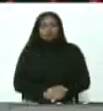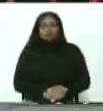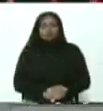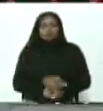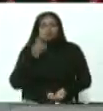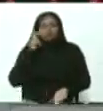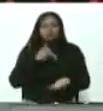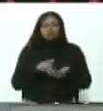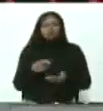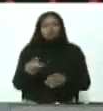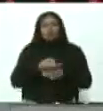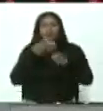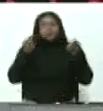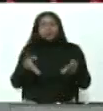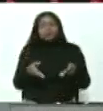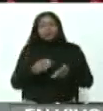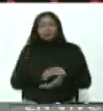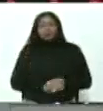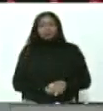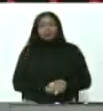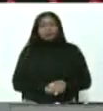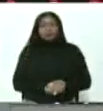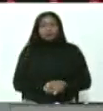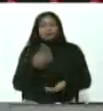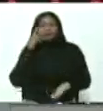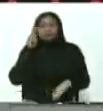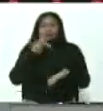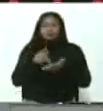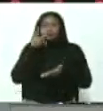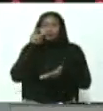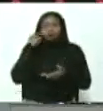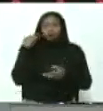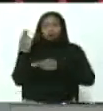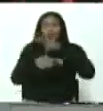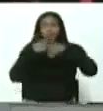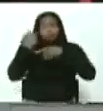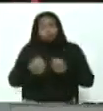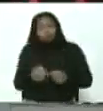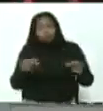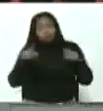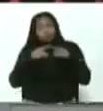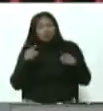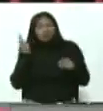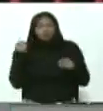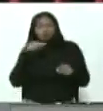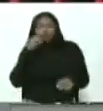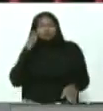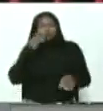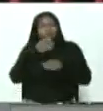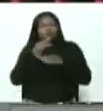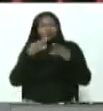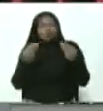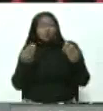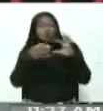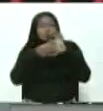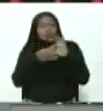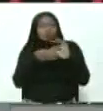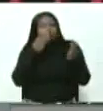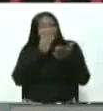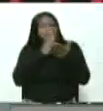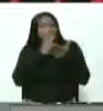candidatos a la gobernación, candidatos y candidatas de la revolución, que debemos ir todos unidos